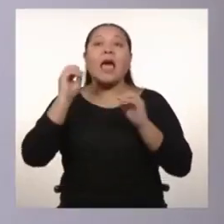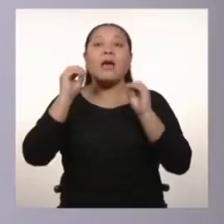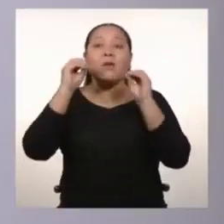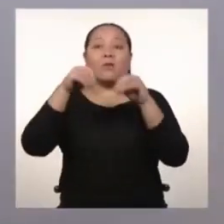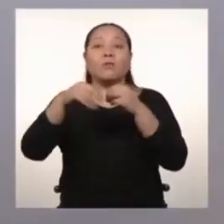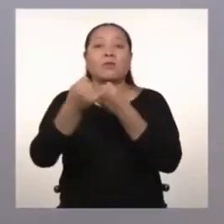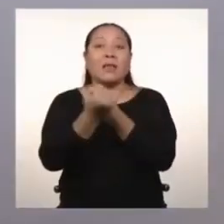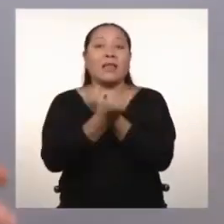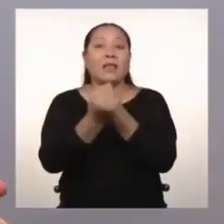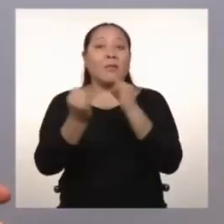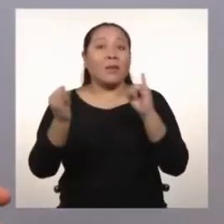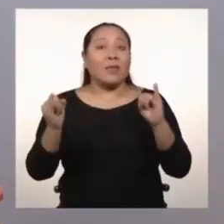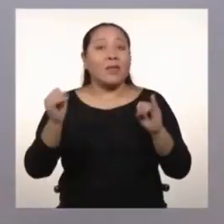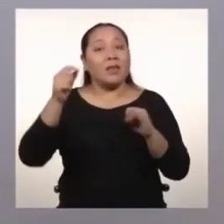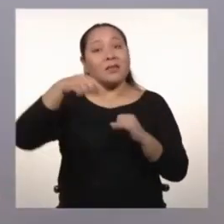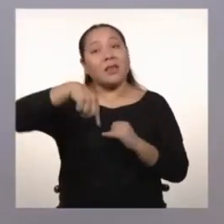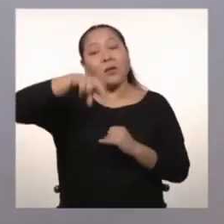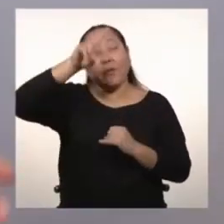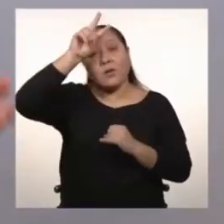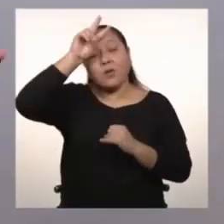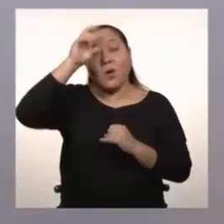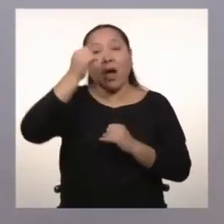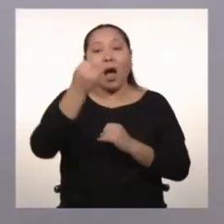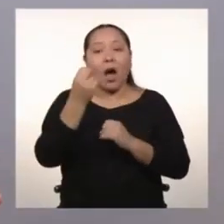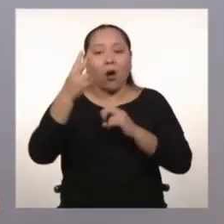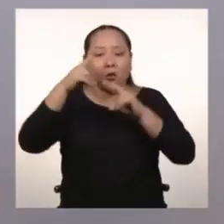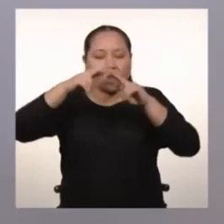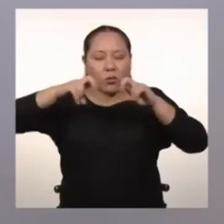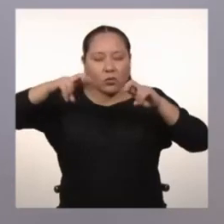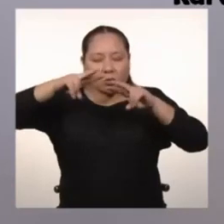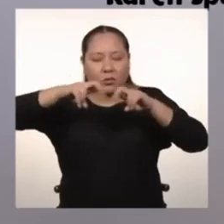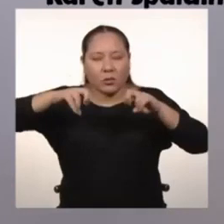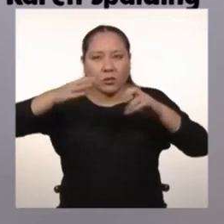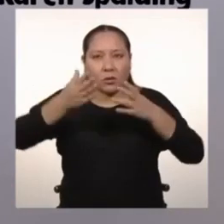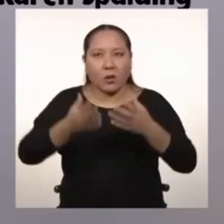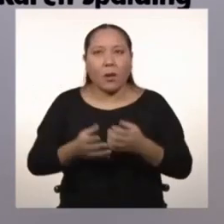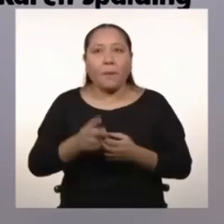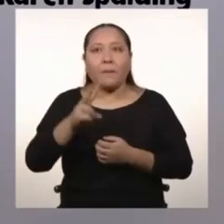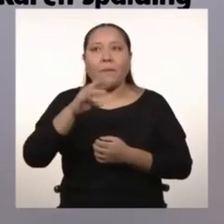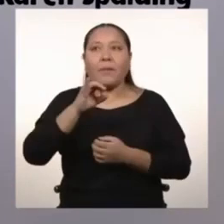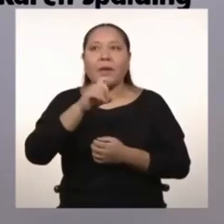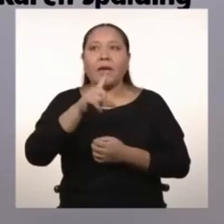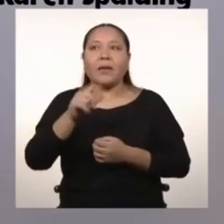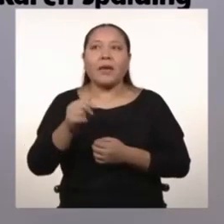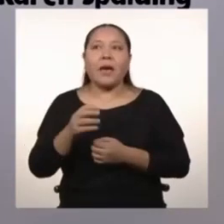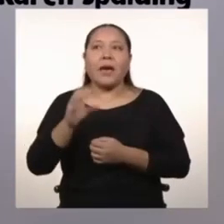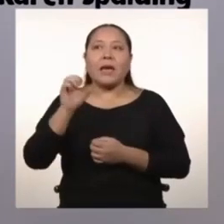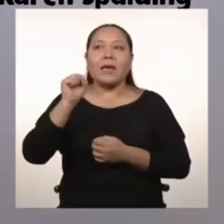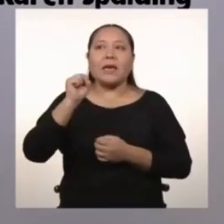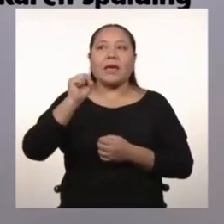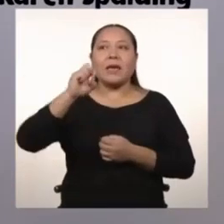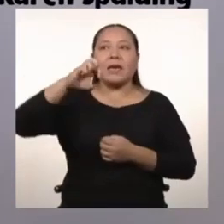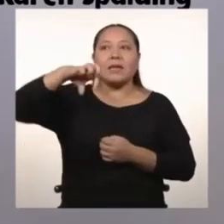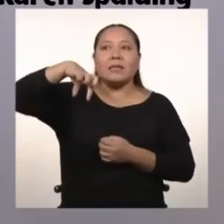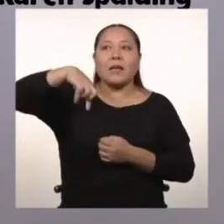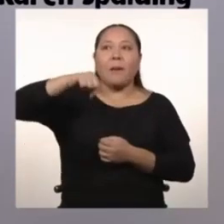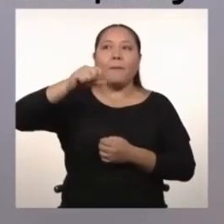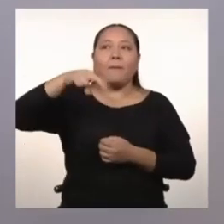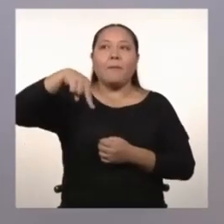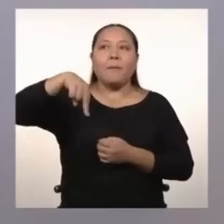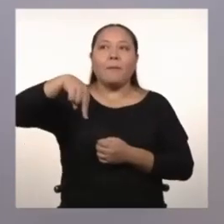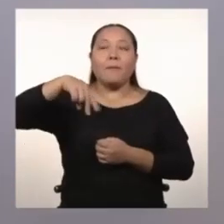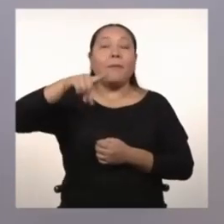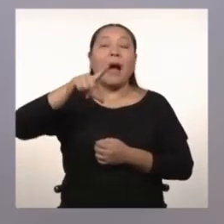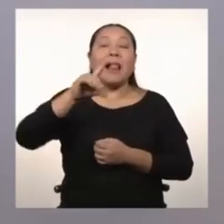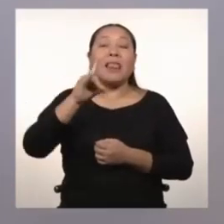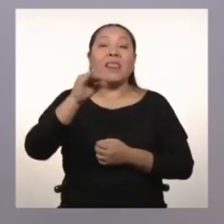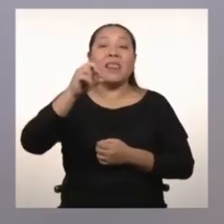independencia. Algunos investigadores como Heraclio Bonilla y Karen Spalding dicen que nuestra independencia fue